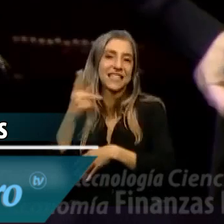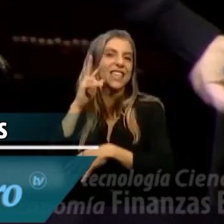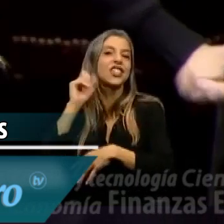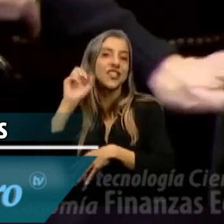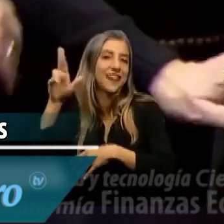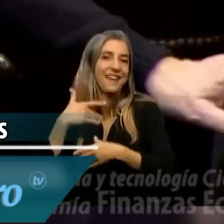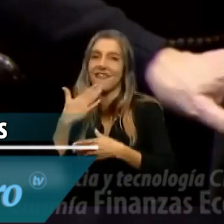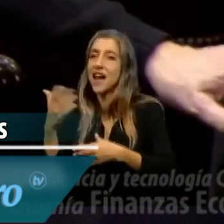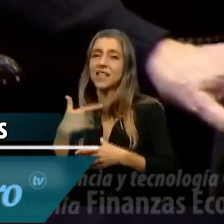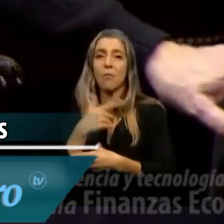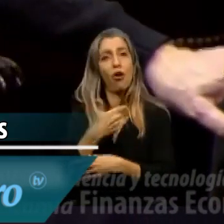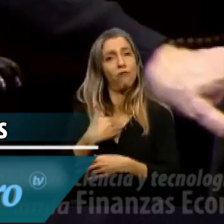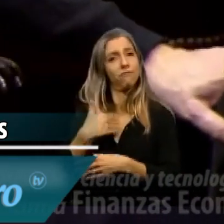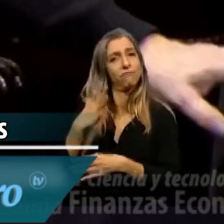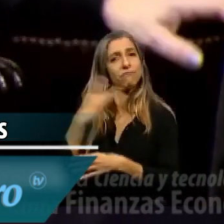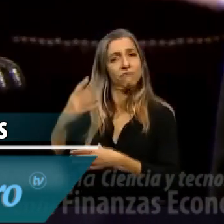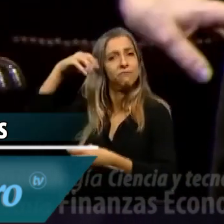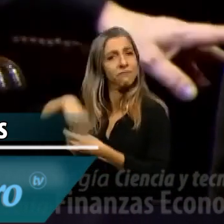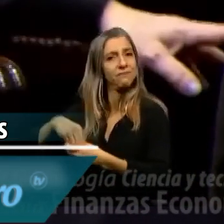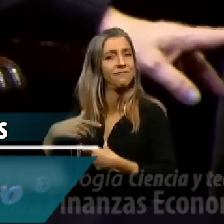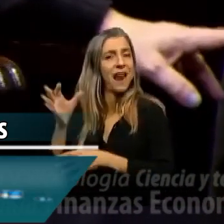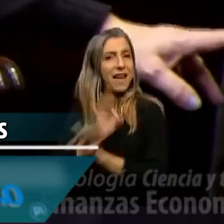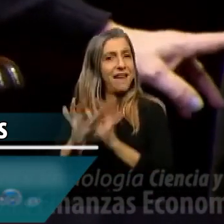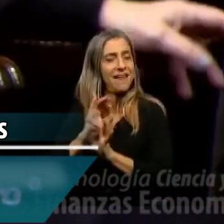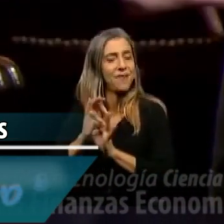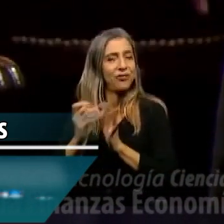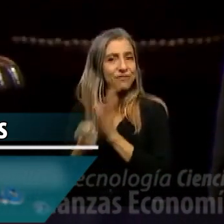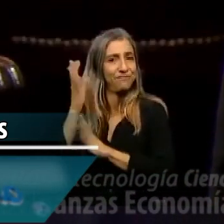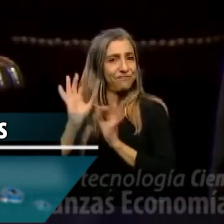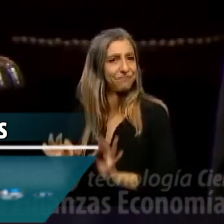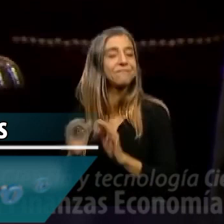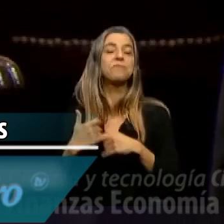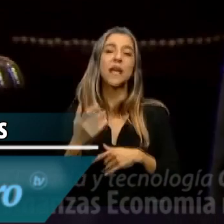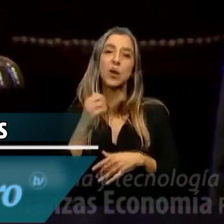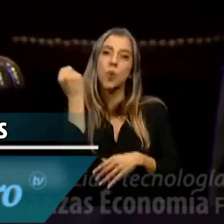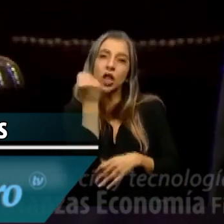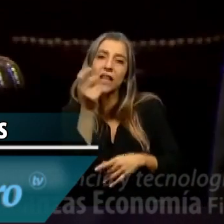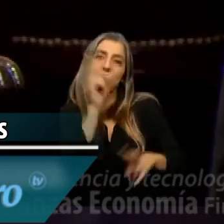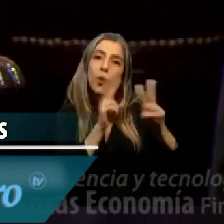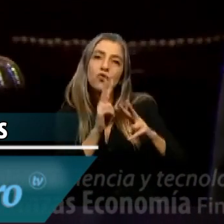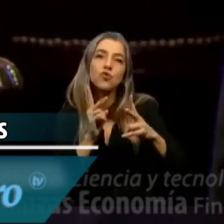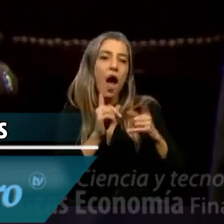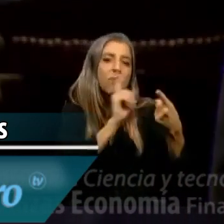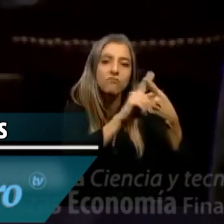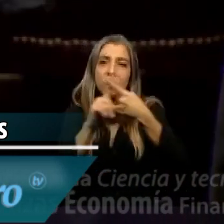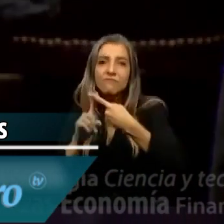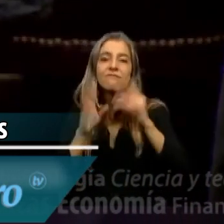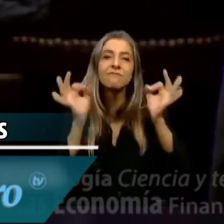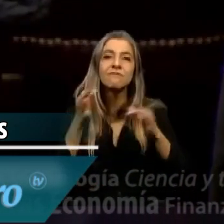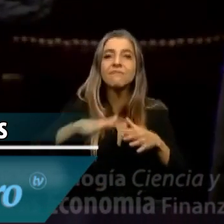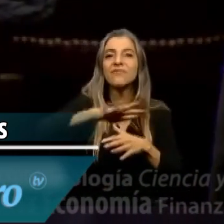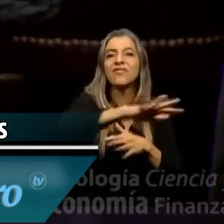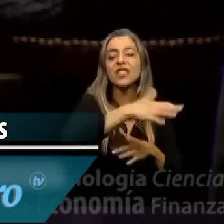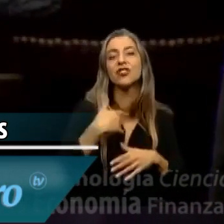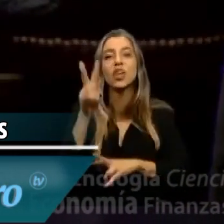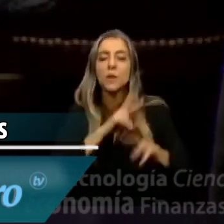en este proyecto, para poder compatibilizar entre todos las visiones y los sectores la construcción en armonía y en